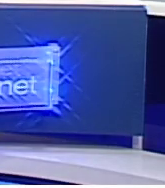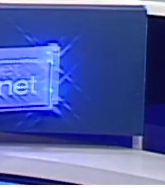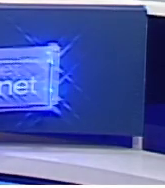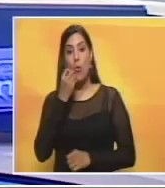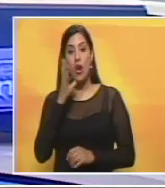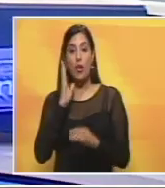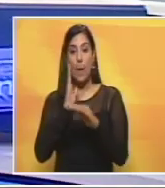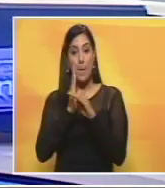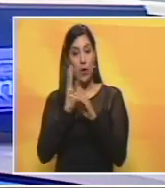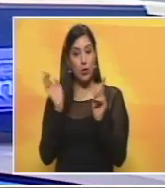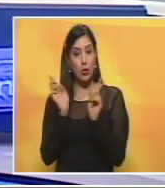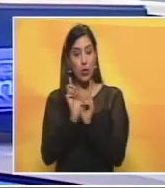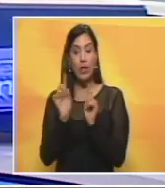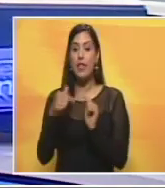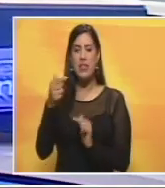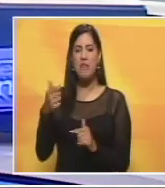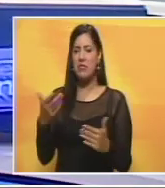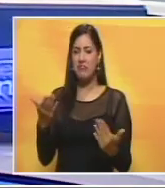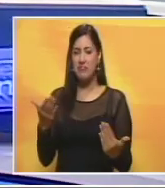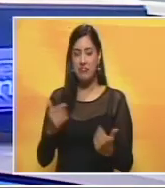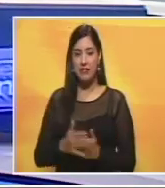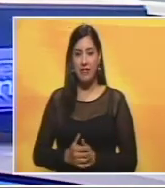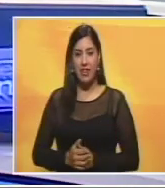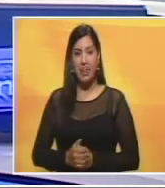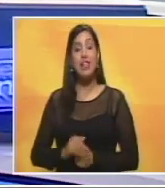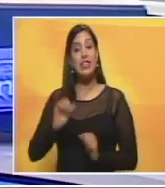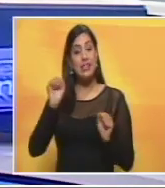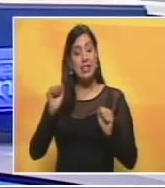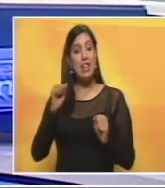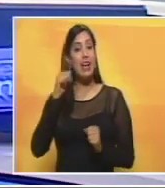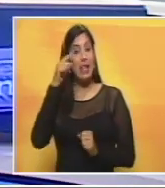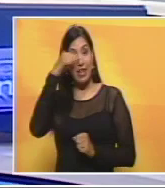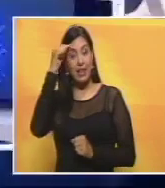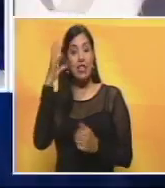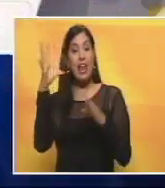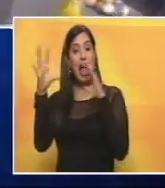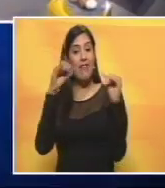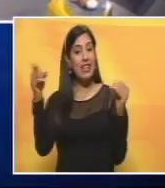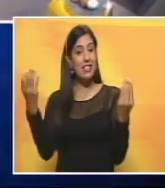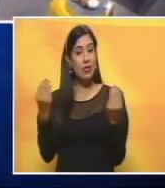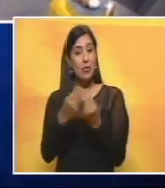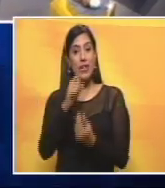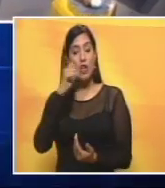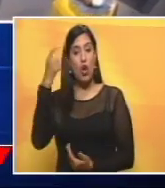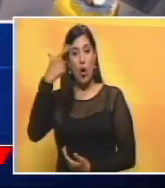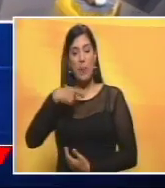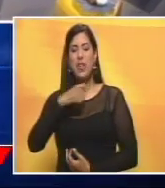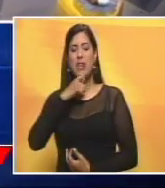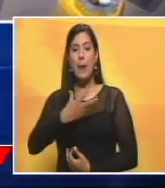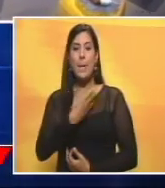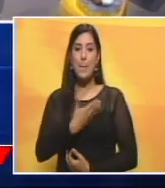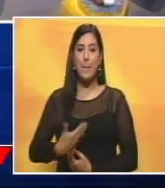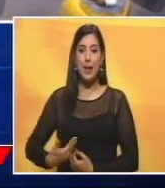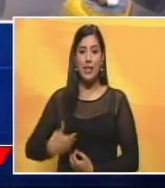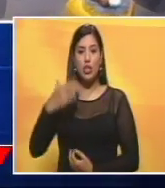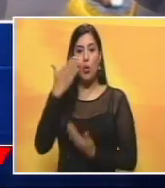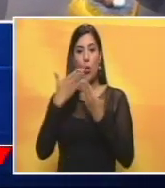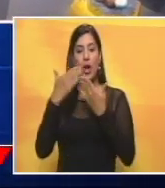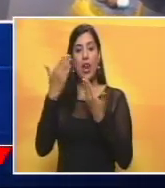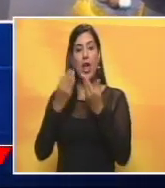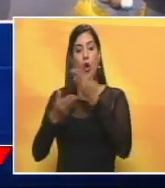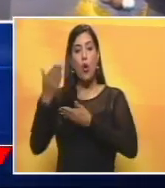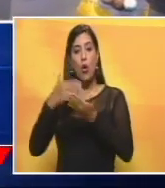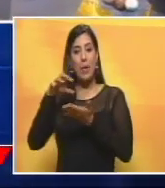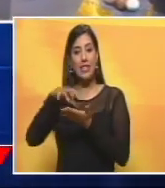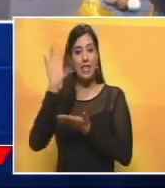Bueno, es momento de hacer una breve pausa y al regreso. Así es, Andrea estará conversando con Héctor Cabrera, presidente del Colegio de